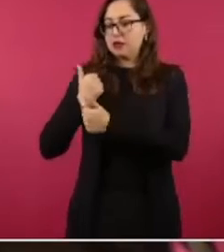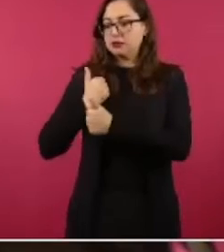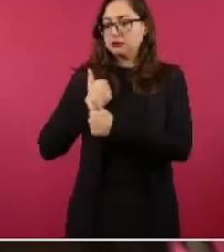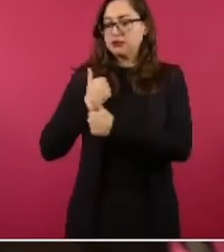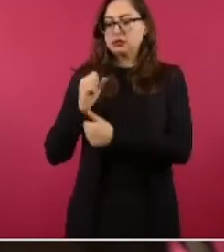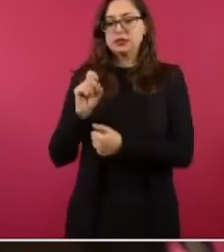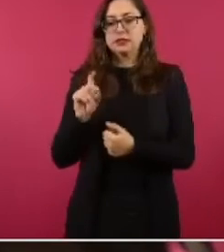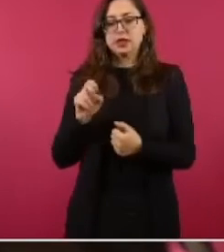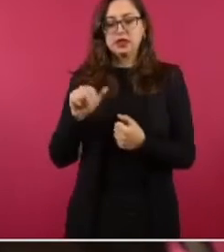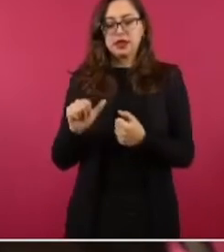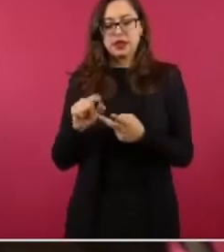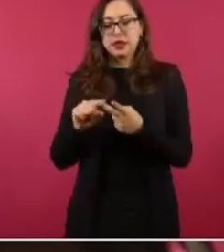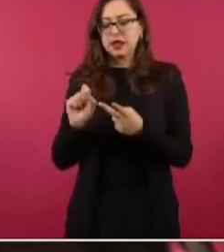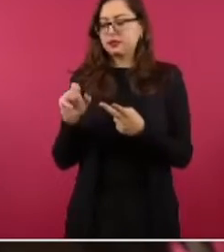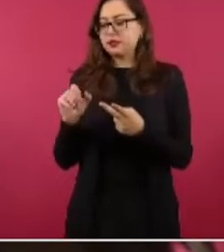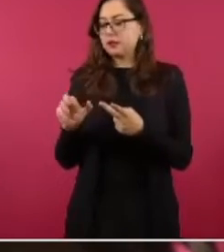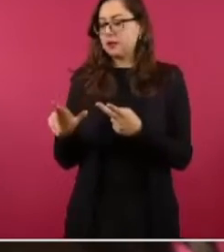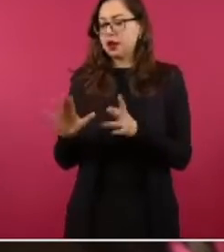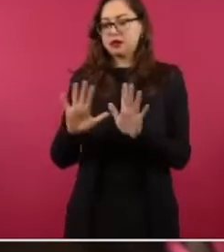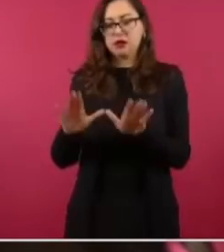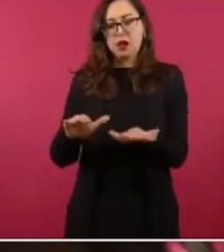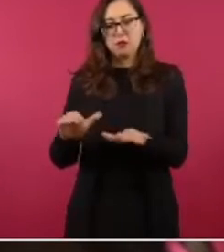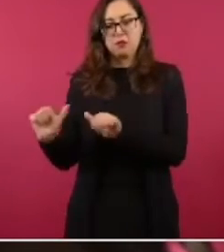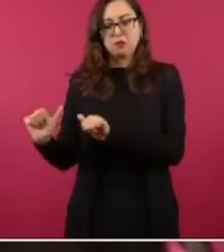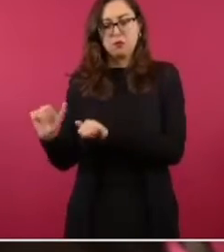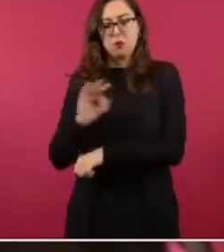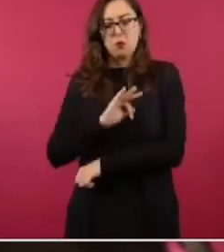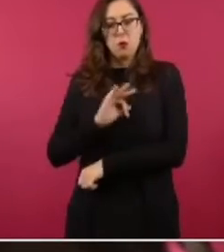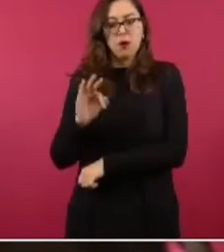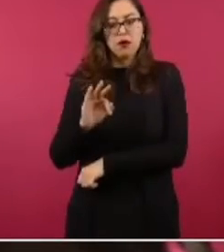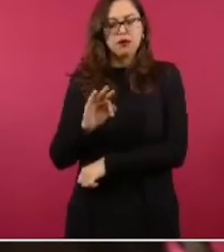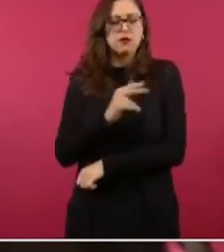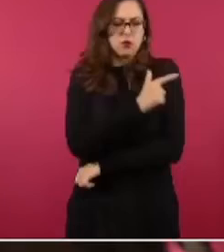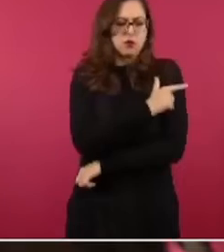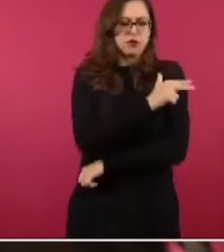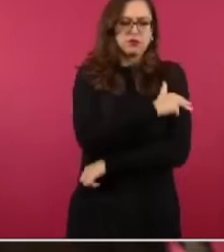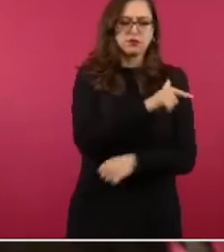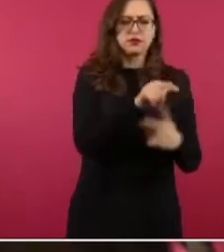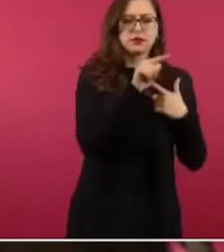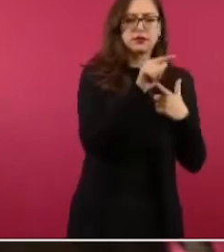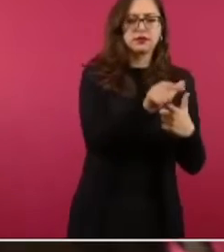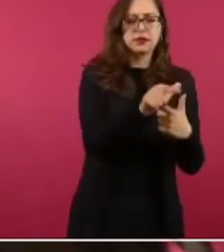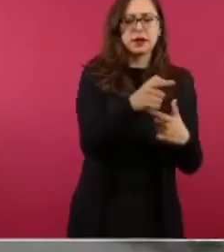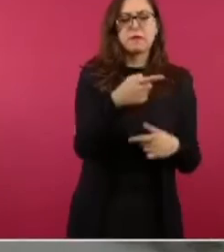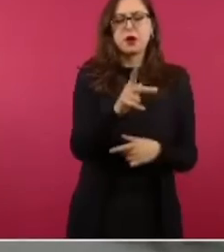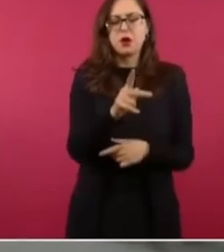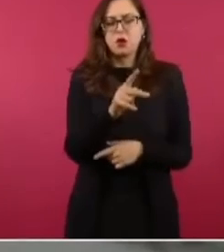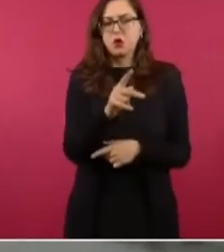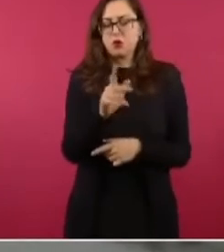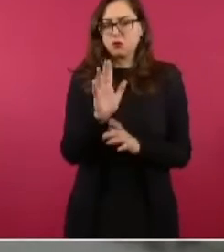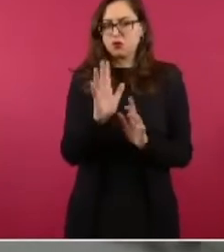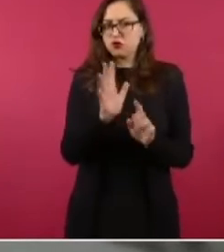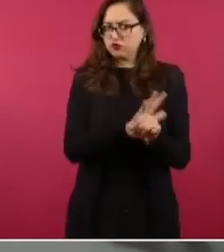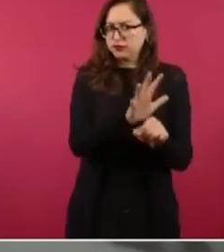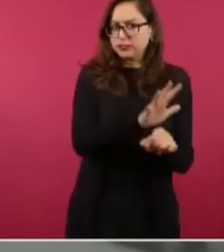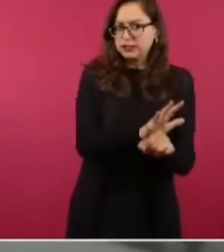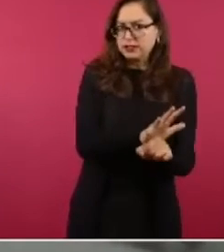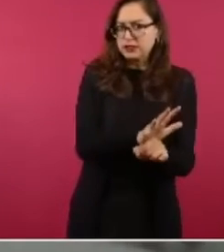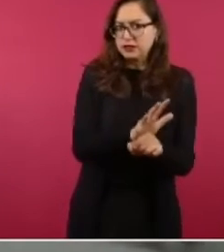que la Guardia Nacional pues va a prevalecer. ¿Cuál es su análisis sobre esos dos puntos, presidente? Bueno,